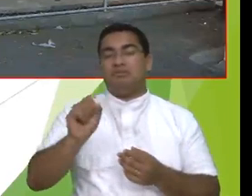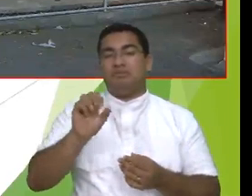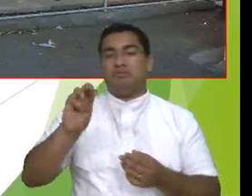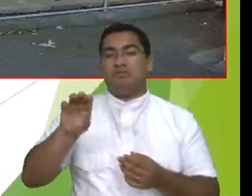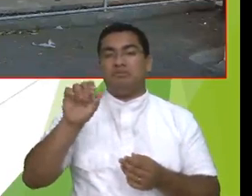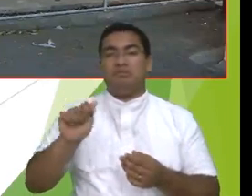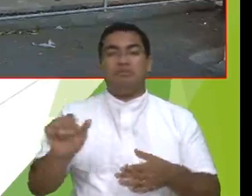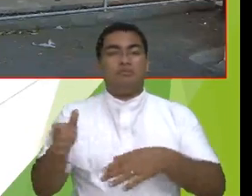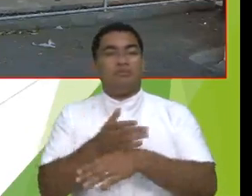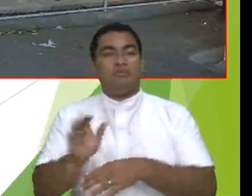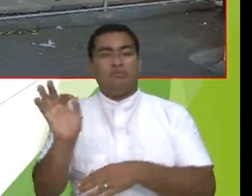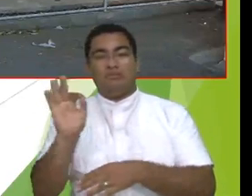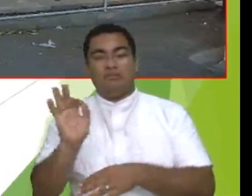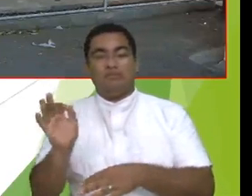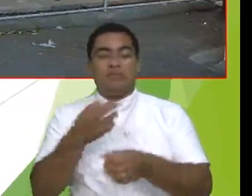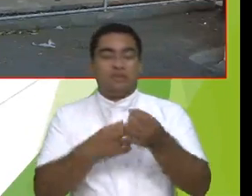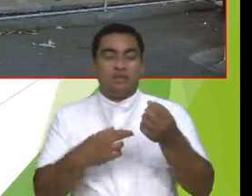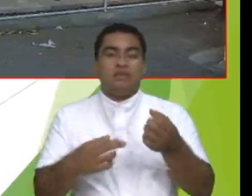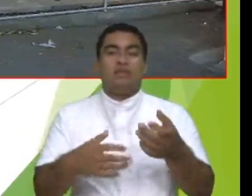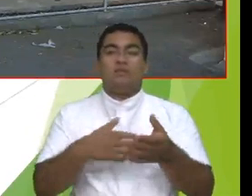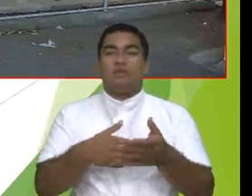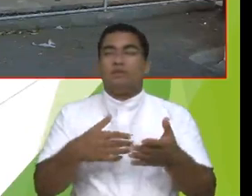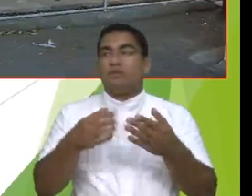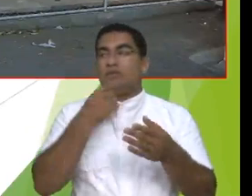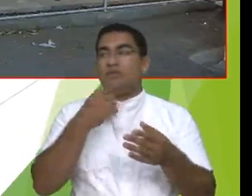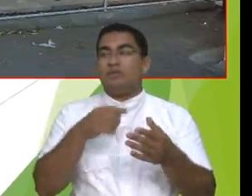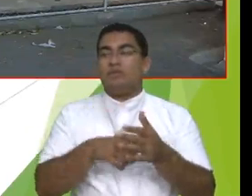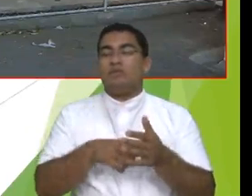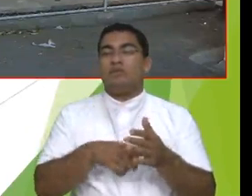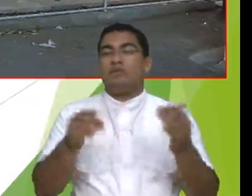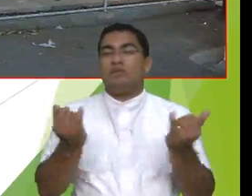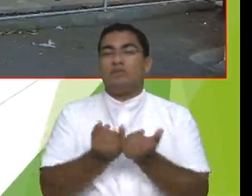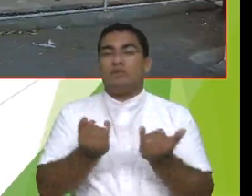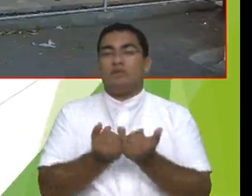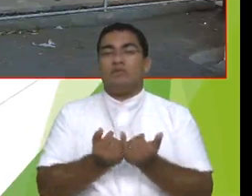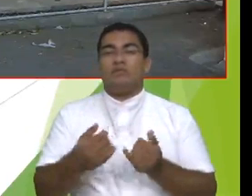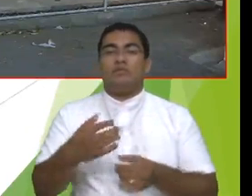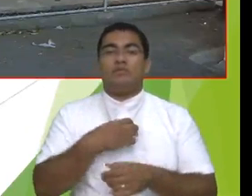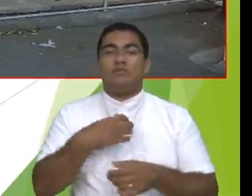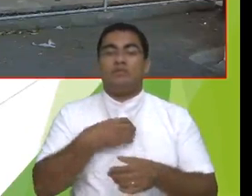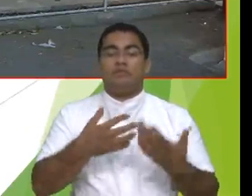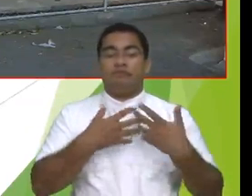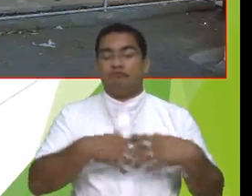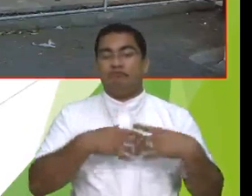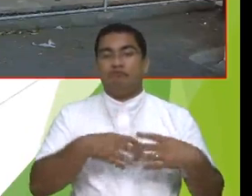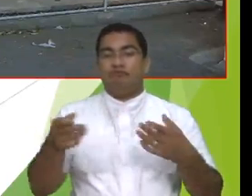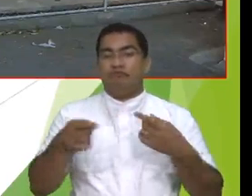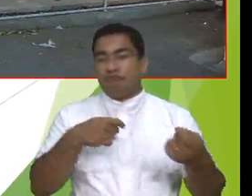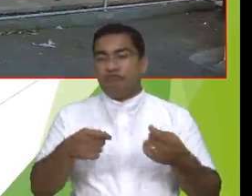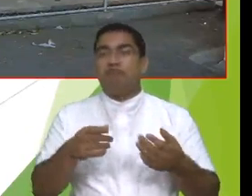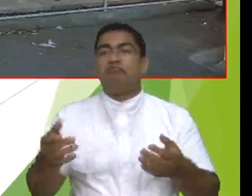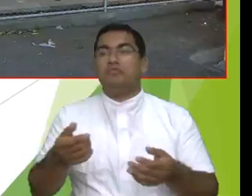crioprecipitado y factores concentrados de la coagulación, que ya es algo comercial, ¿verdad? Ya eso ya se hace en la industria, en grandes industrias, en Europa, Estados